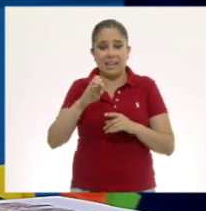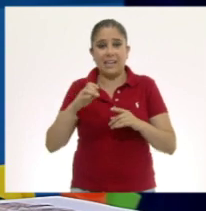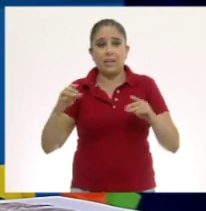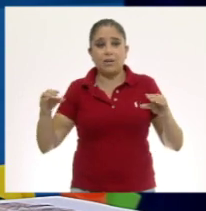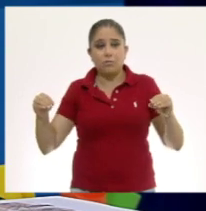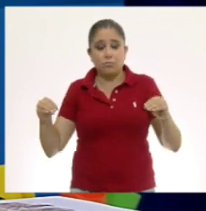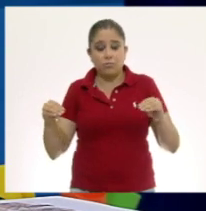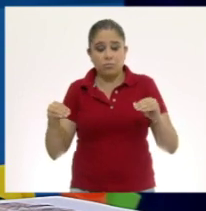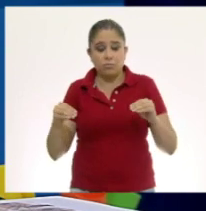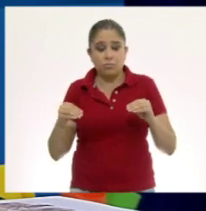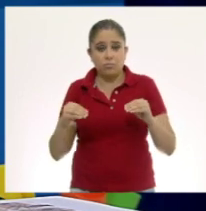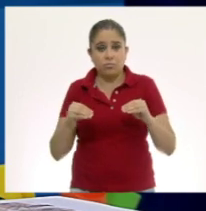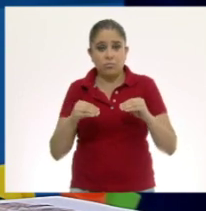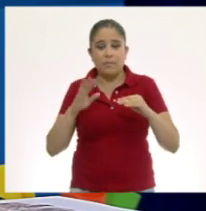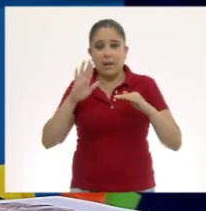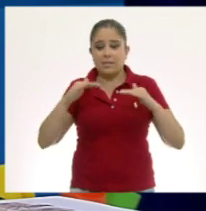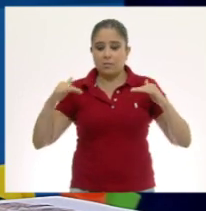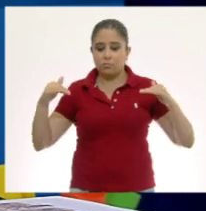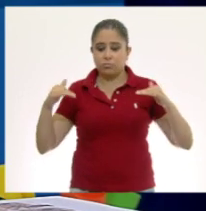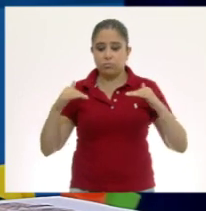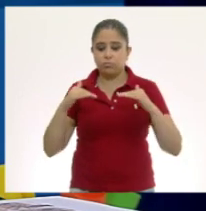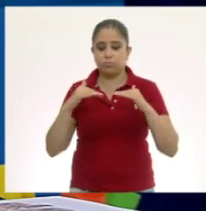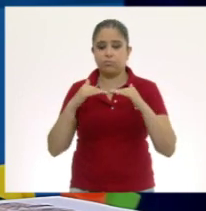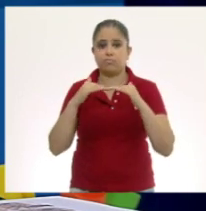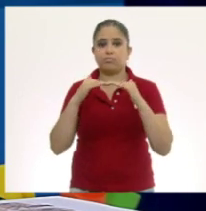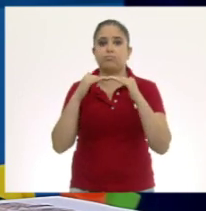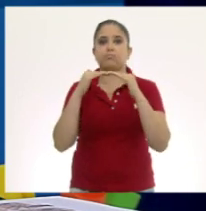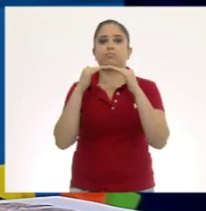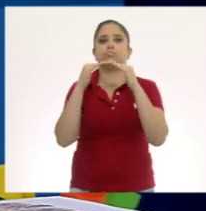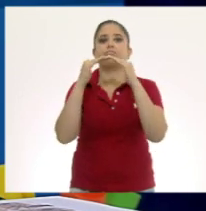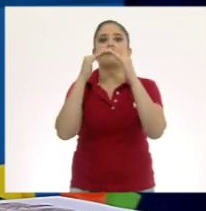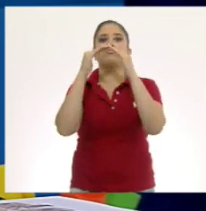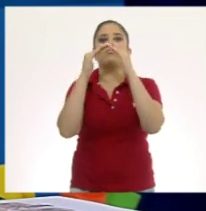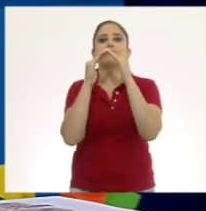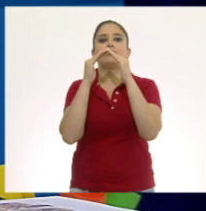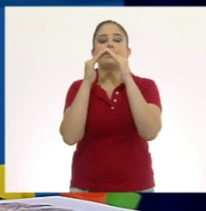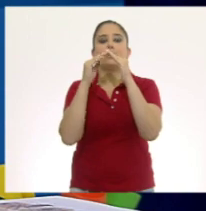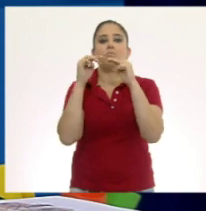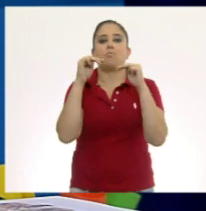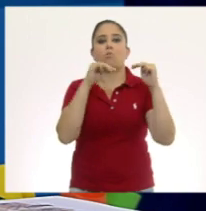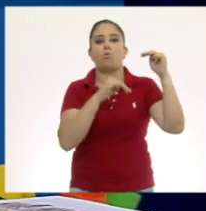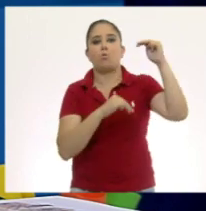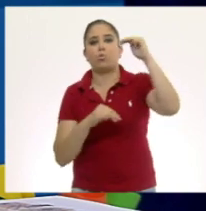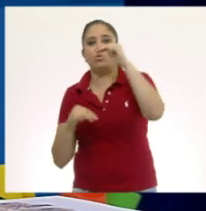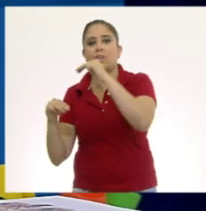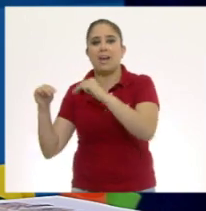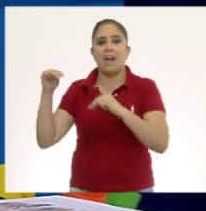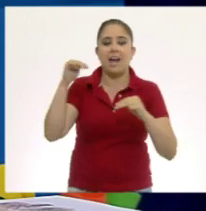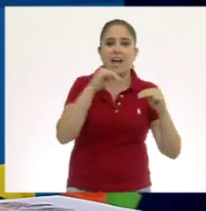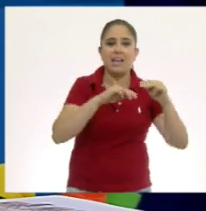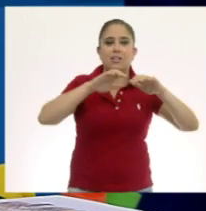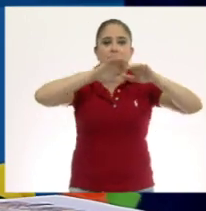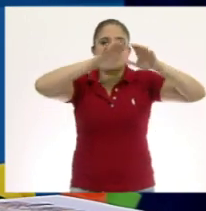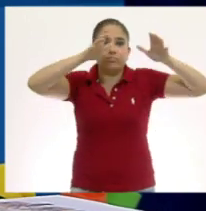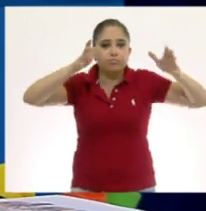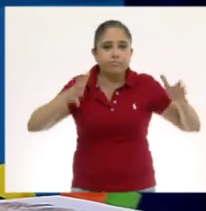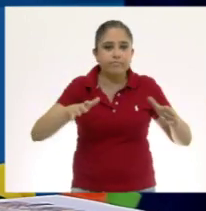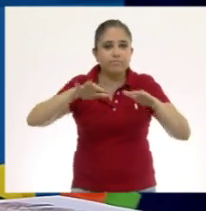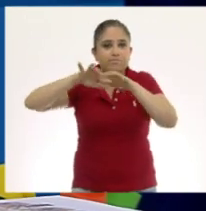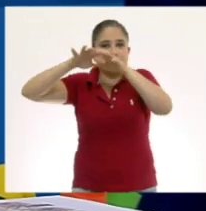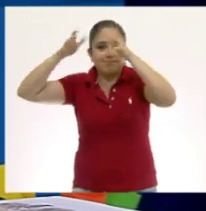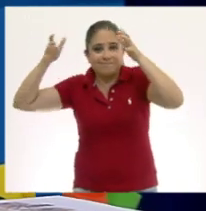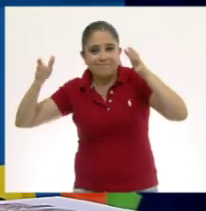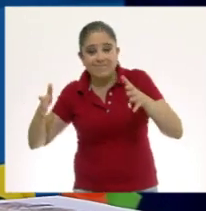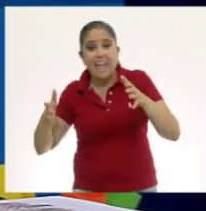se levanten montañas, se levanten sierras. Claro. Esto